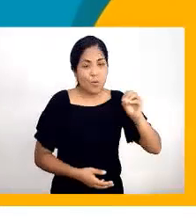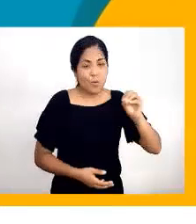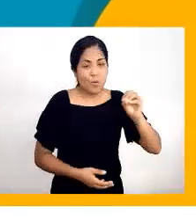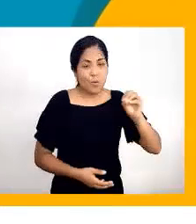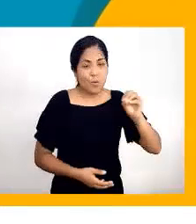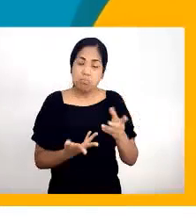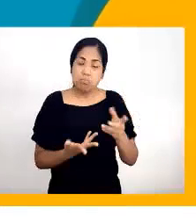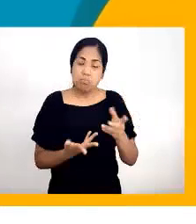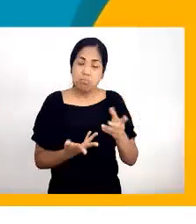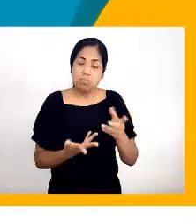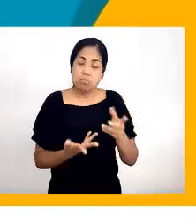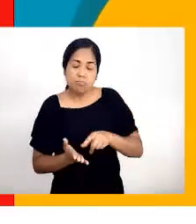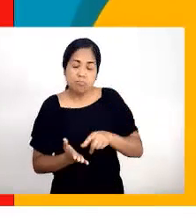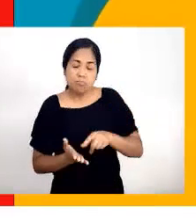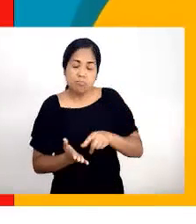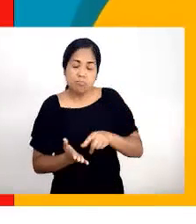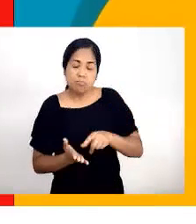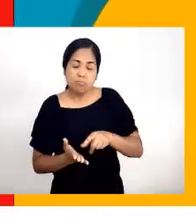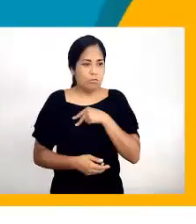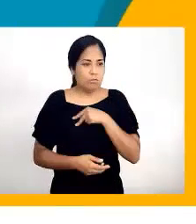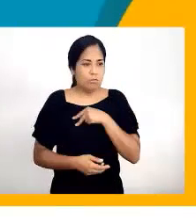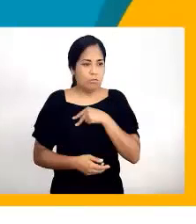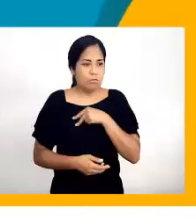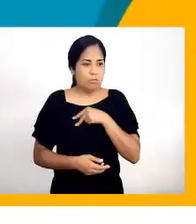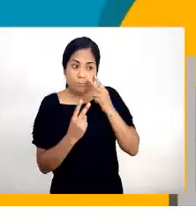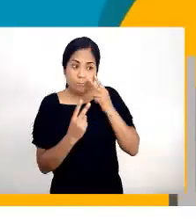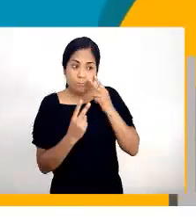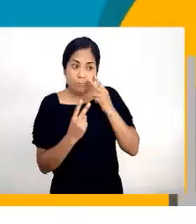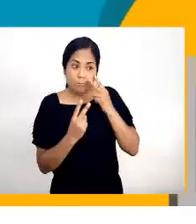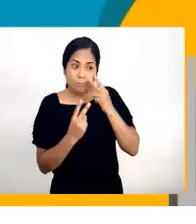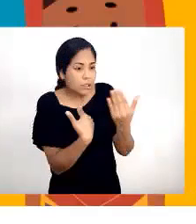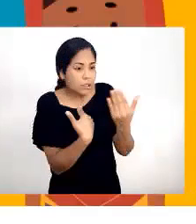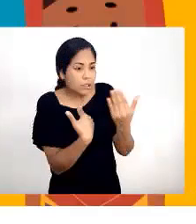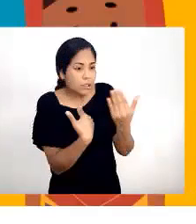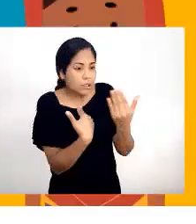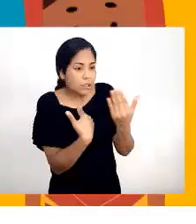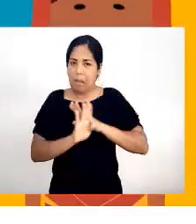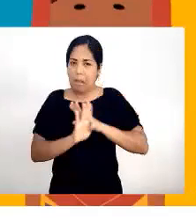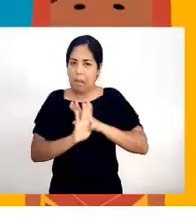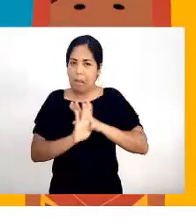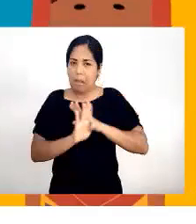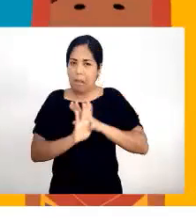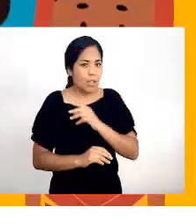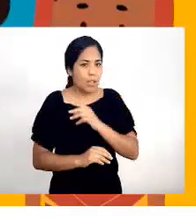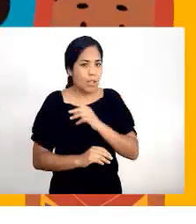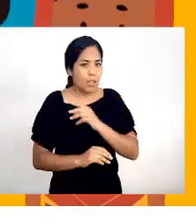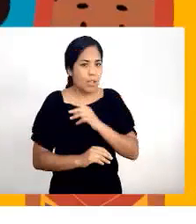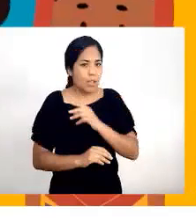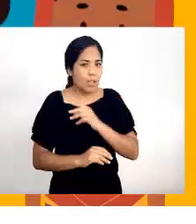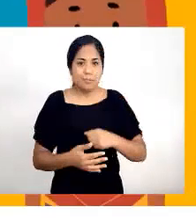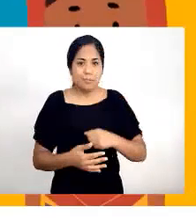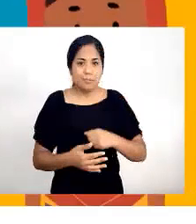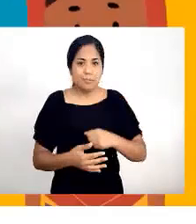981-760000 siguiendo las instrucciones. Nadie más que nosotros sabrá lo que nos estás contando. Nosotros nos encargaremos de darte